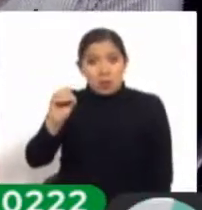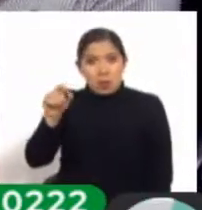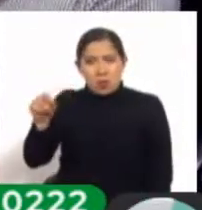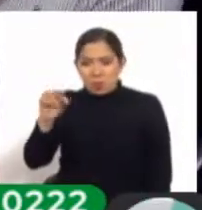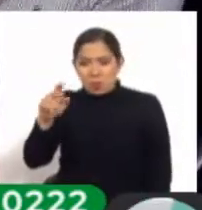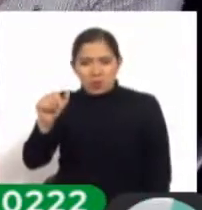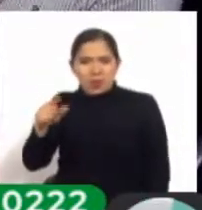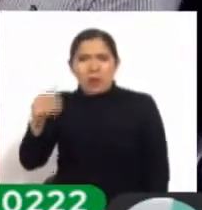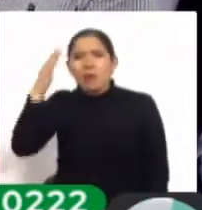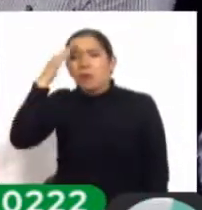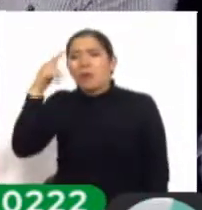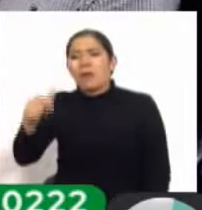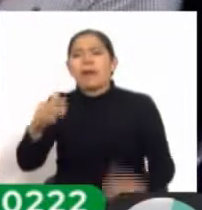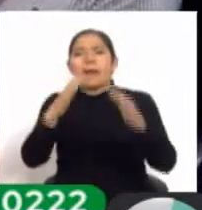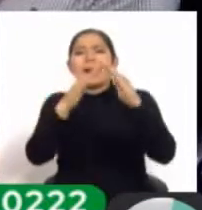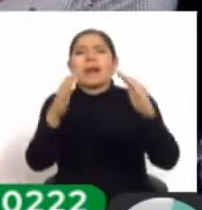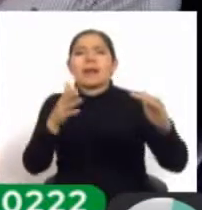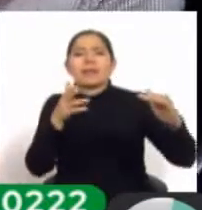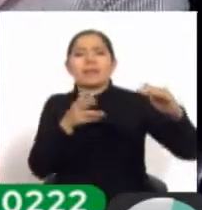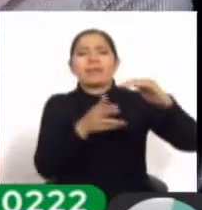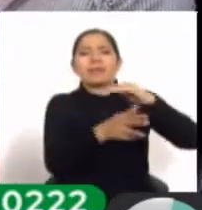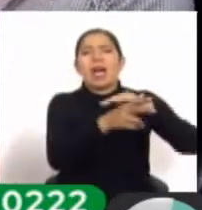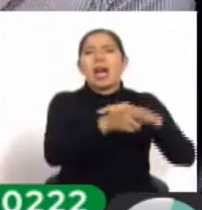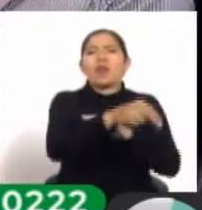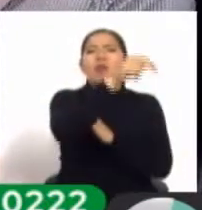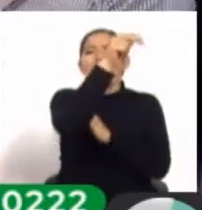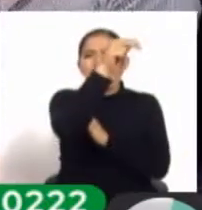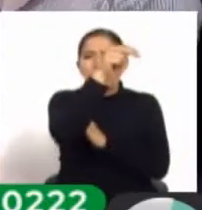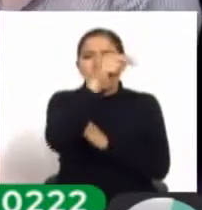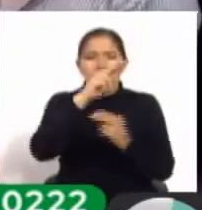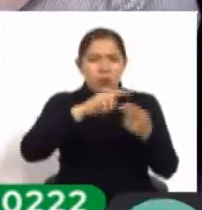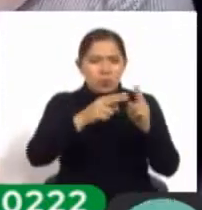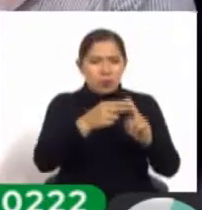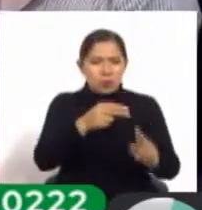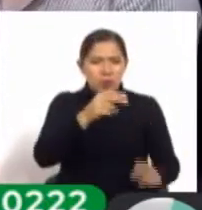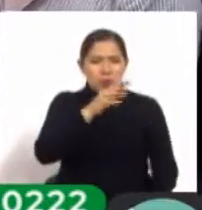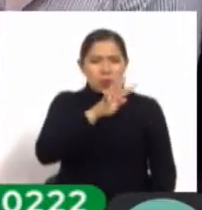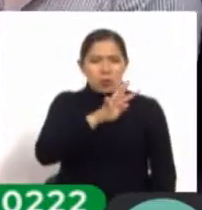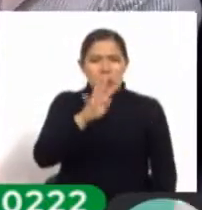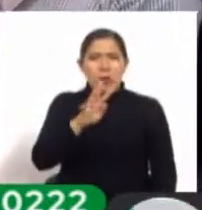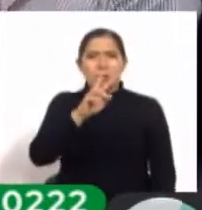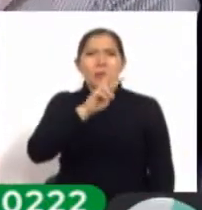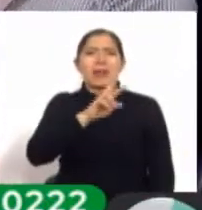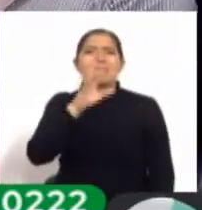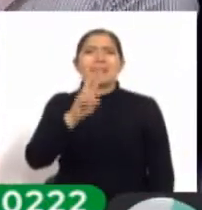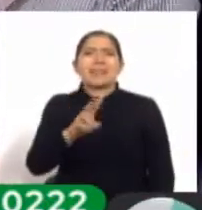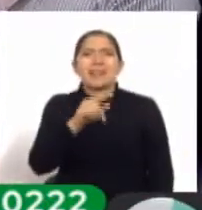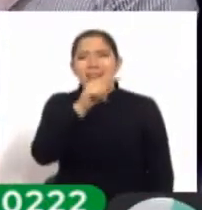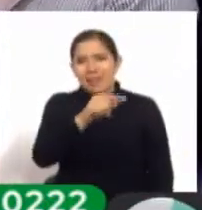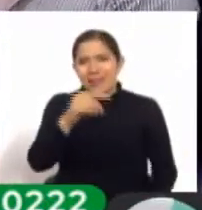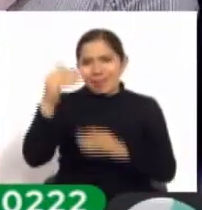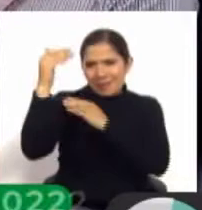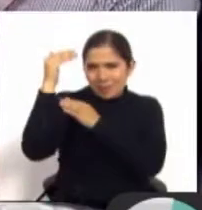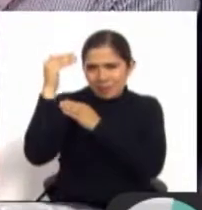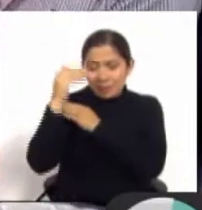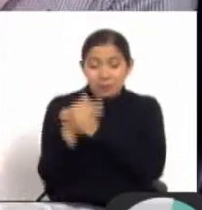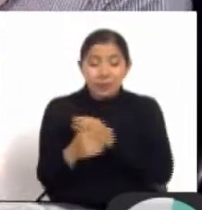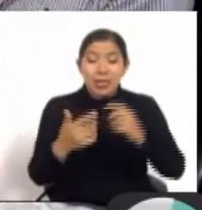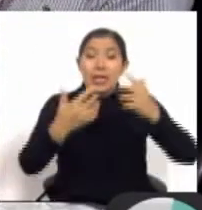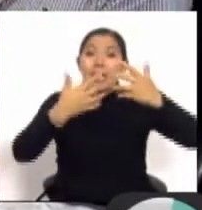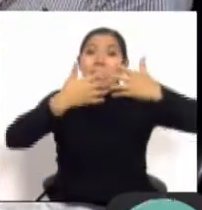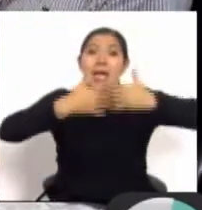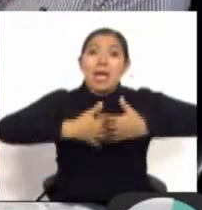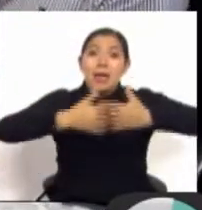zona norte, número 4427 de la calle Sombrero de Sabor, de la empresa de seguridad y